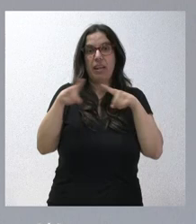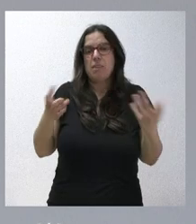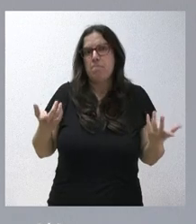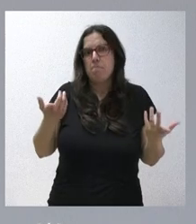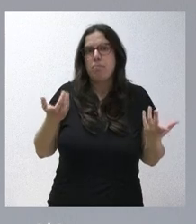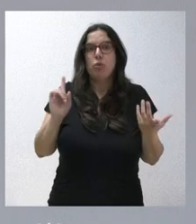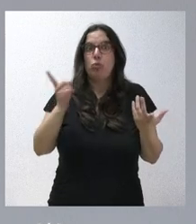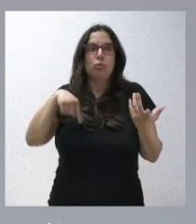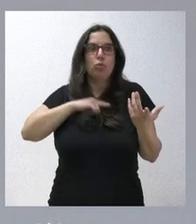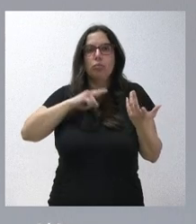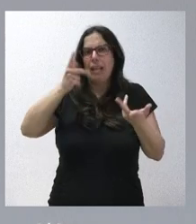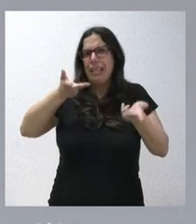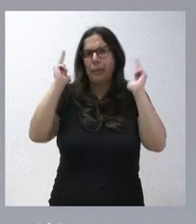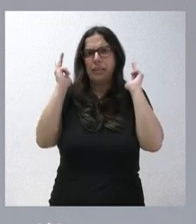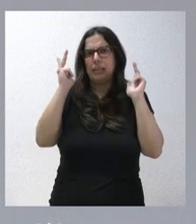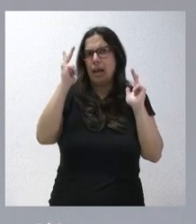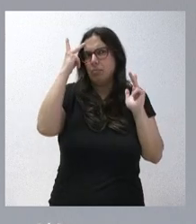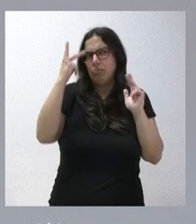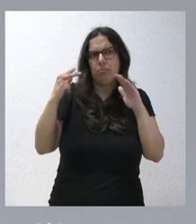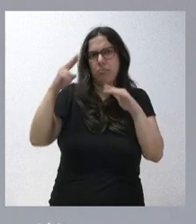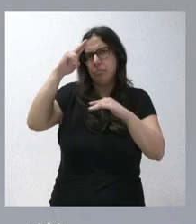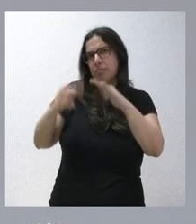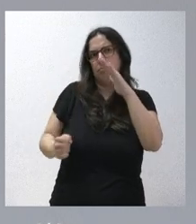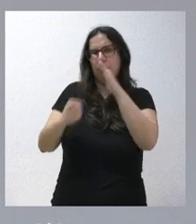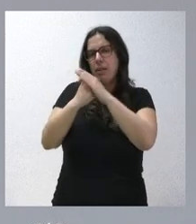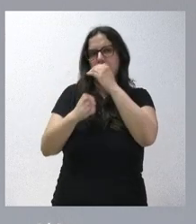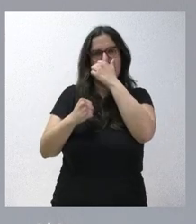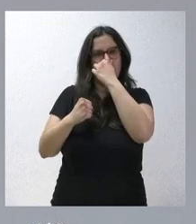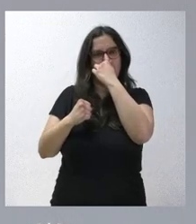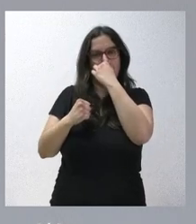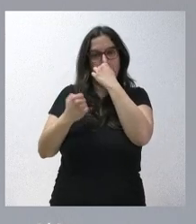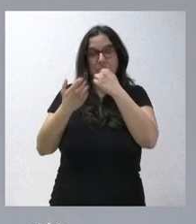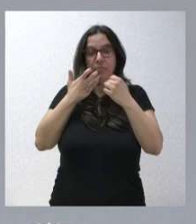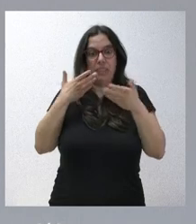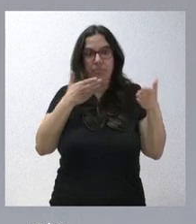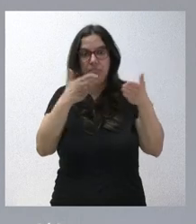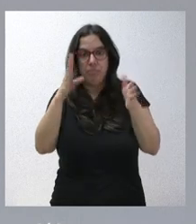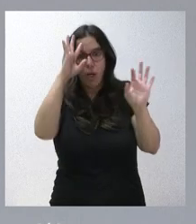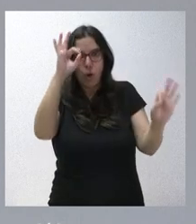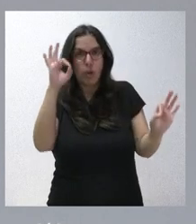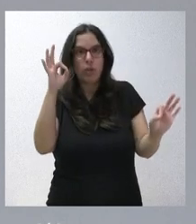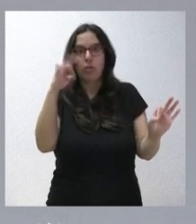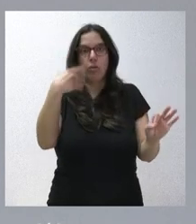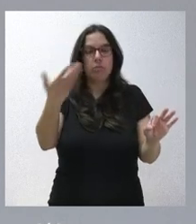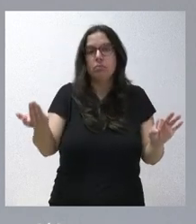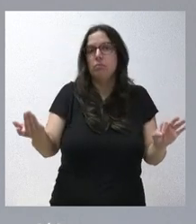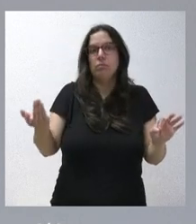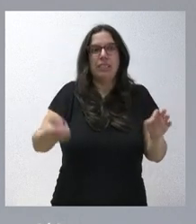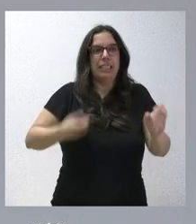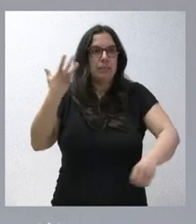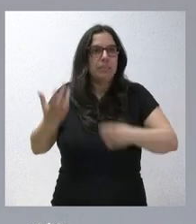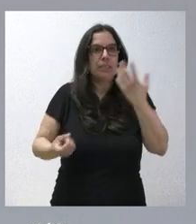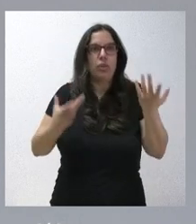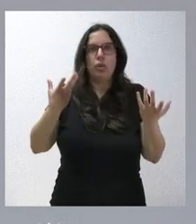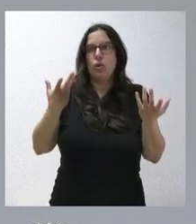máxima libertad siempre que los cauces sean los cauces naturales de expresión